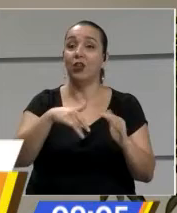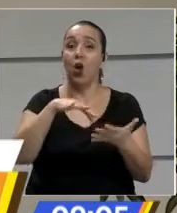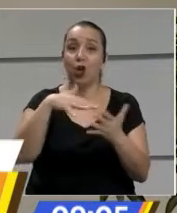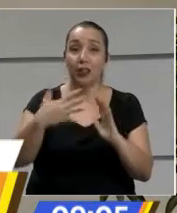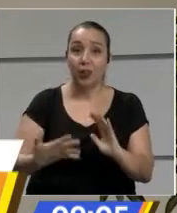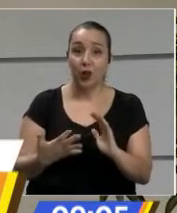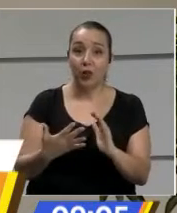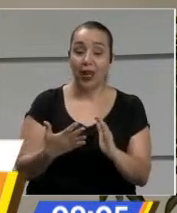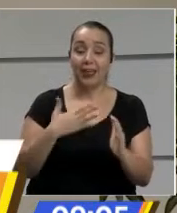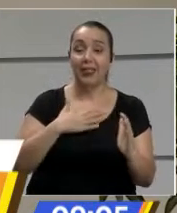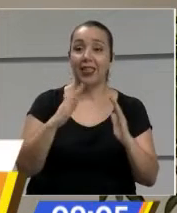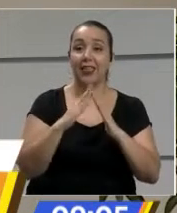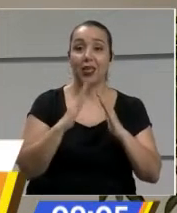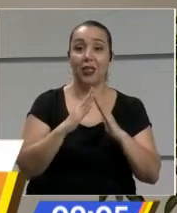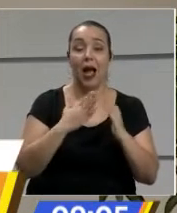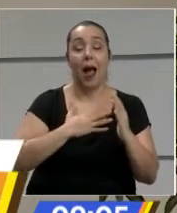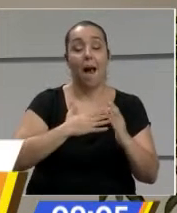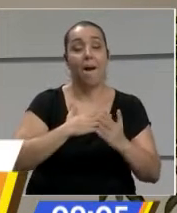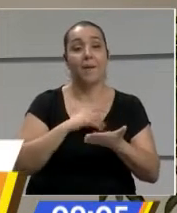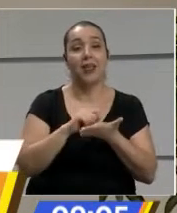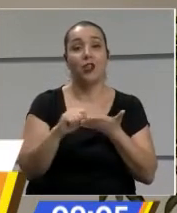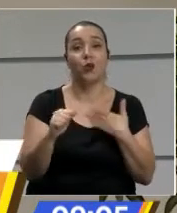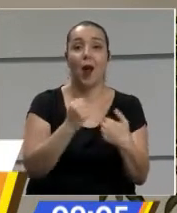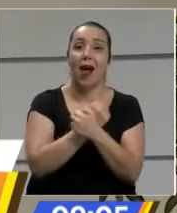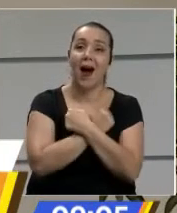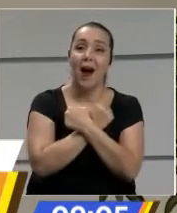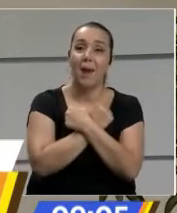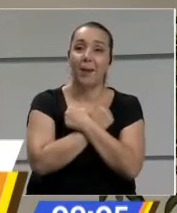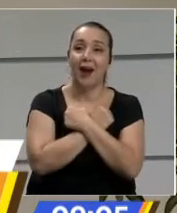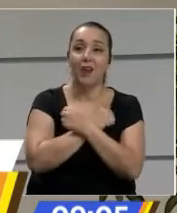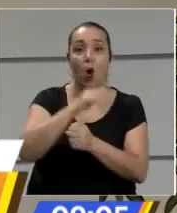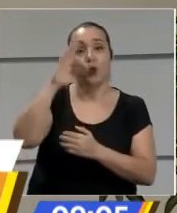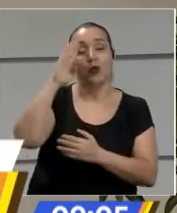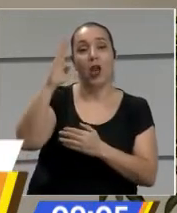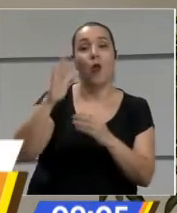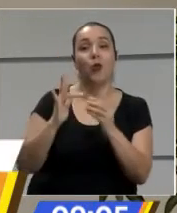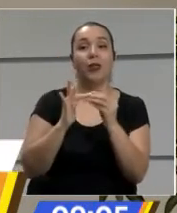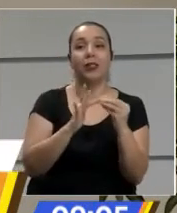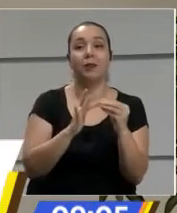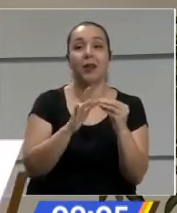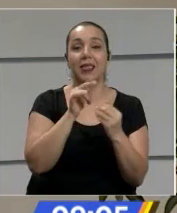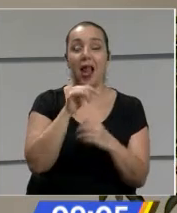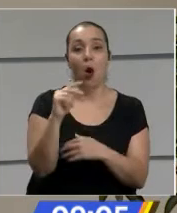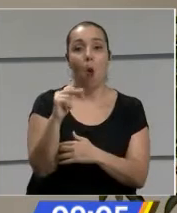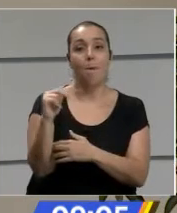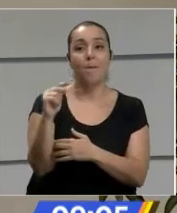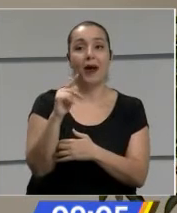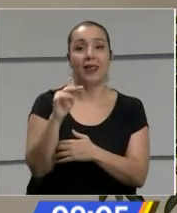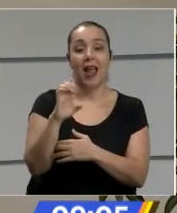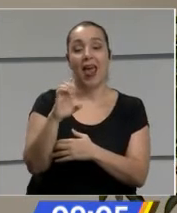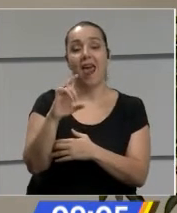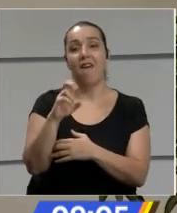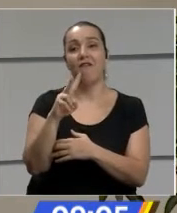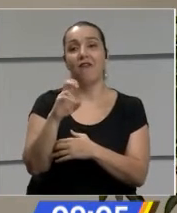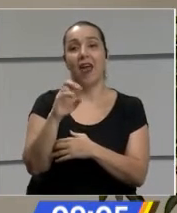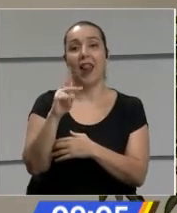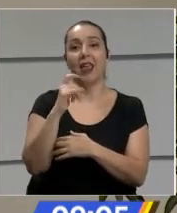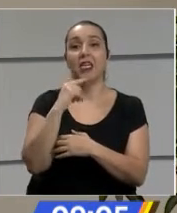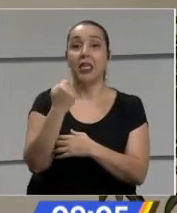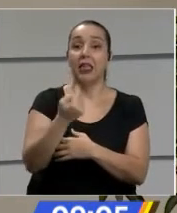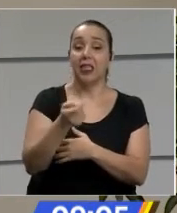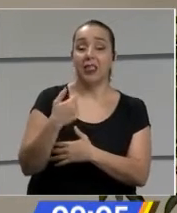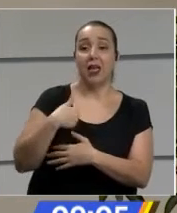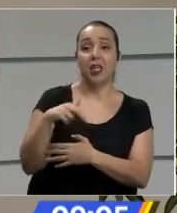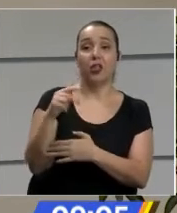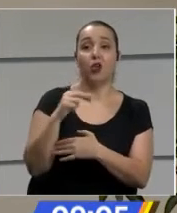están en casita, mi escuela querida y amada. Y un saludo muy especial a mi compañera Evelyn Obando. Ella es